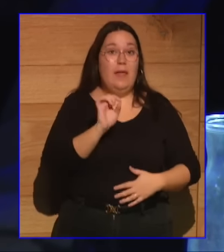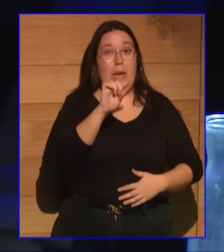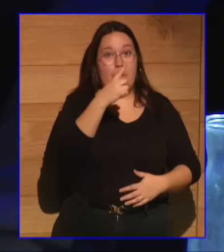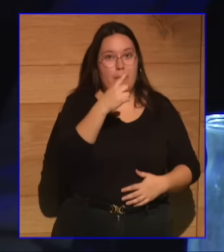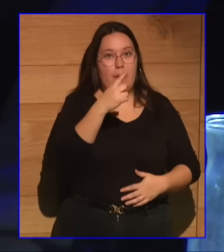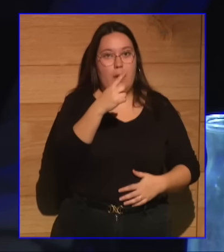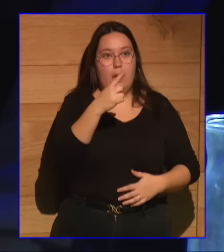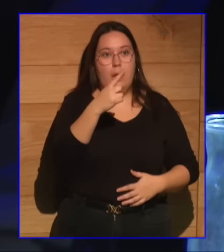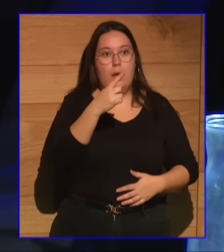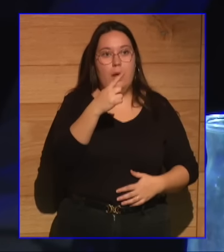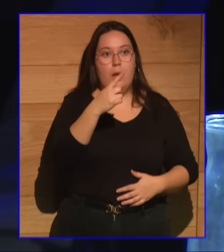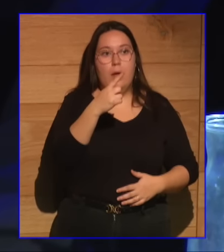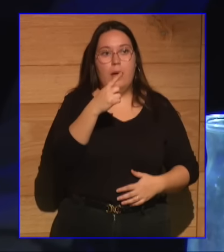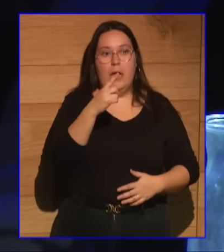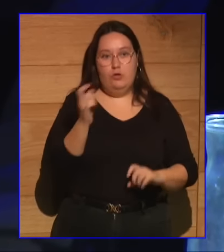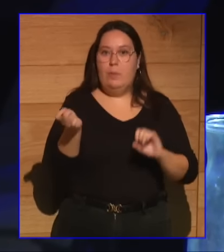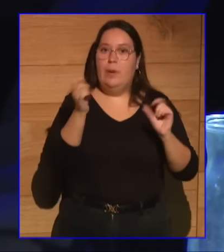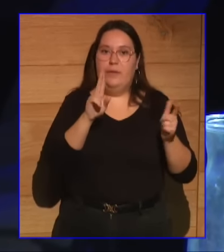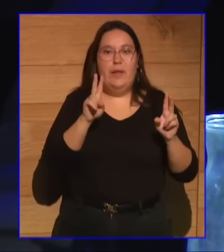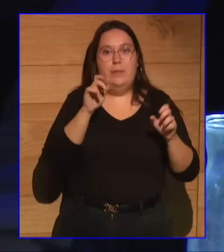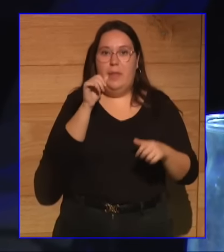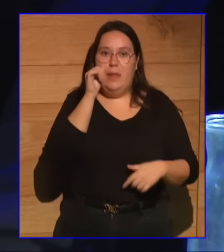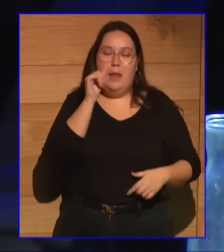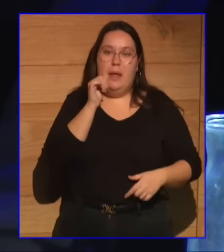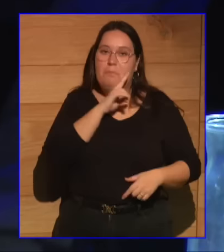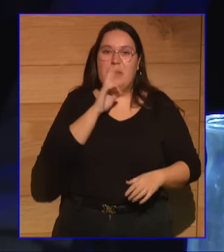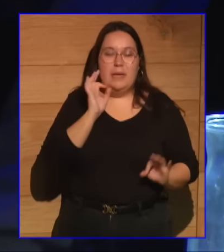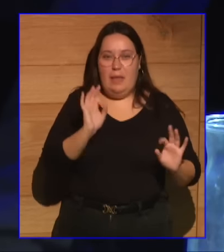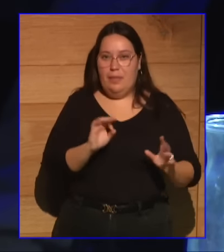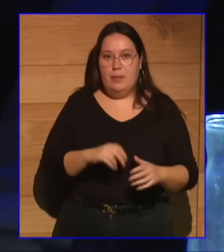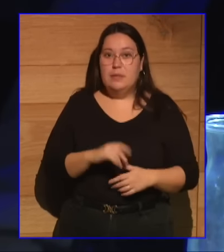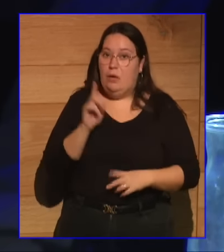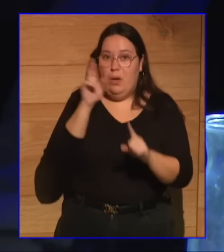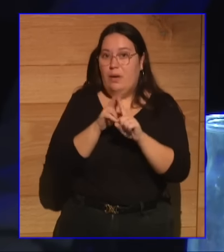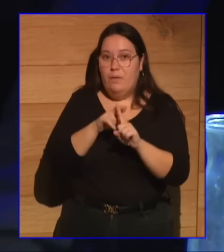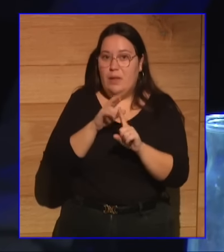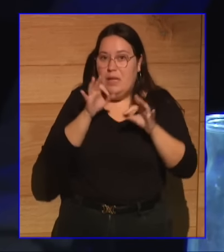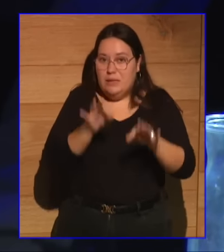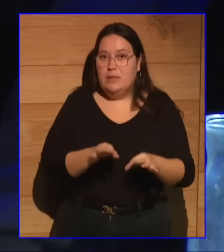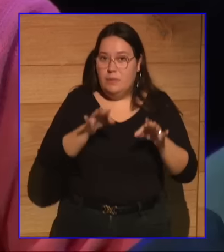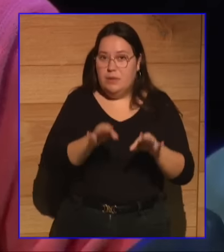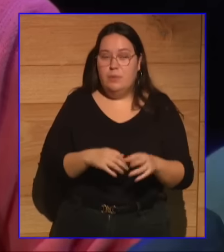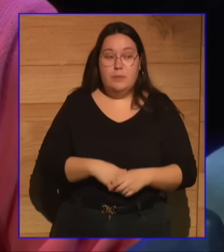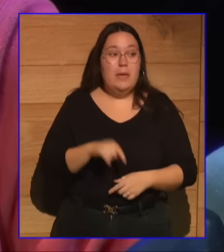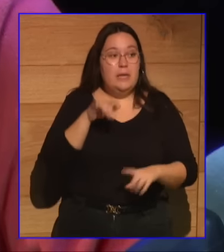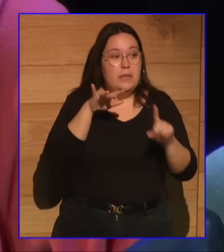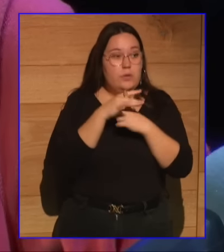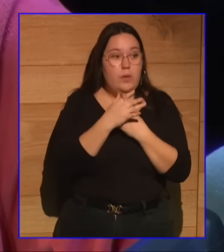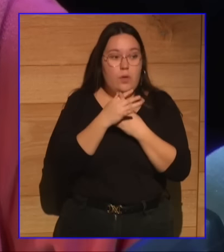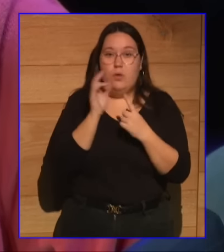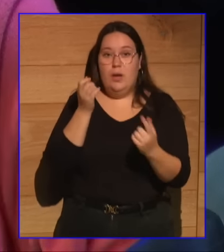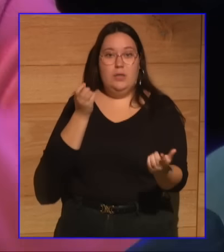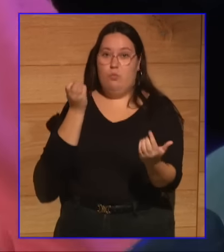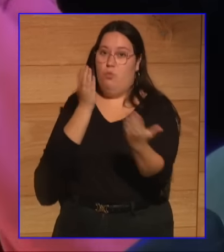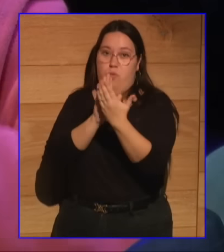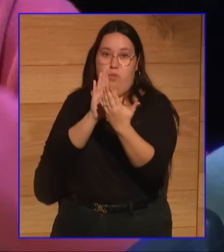es... Es horrible. Es una metáfora de la maternidad. O sea, todo el rato está haciendo referencia a eso, ¿no? A la maternidad. Y este caso es ajuste de cuentas con